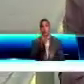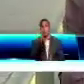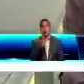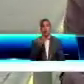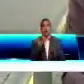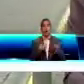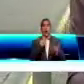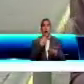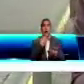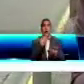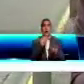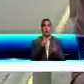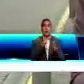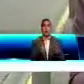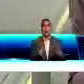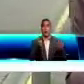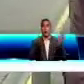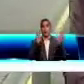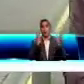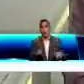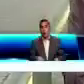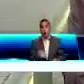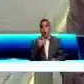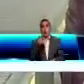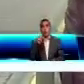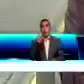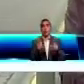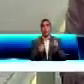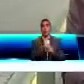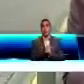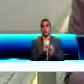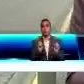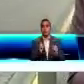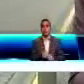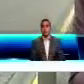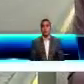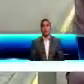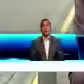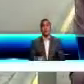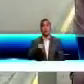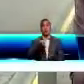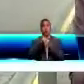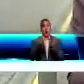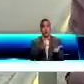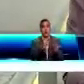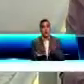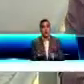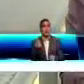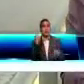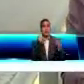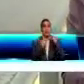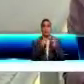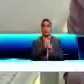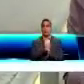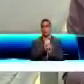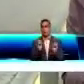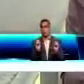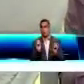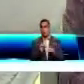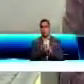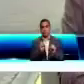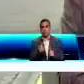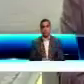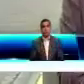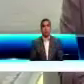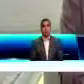vez un derrumbe de una pared, pero nada más, no hay víctimas de ciudadanos, no hay heridos ni